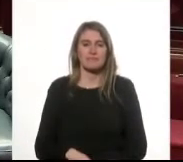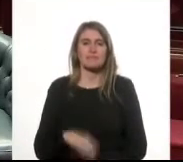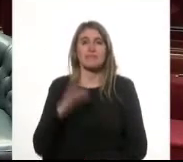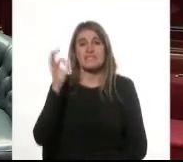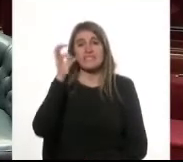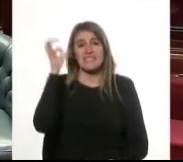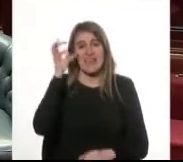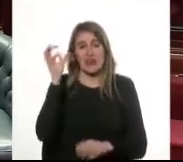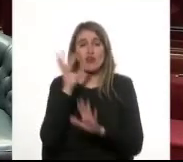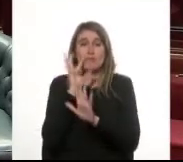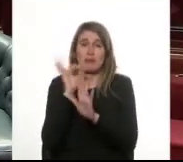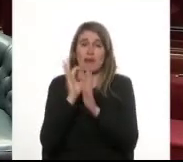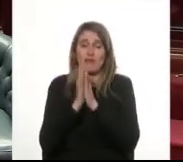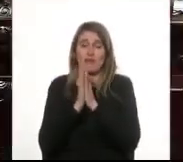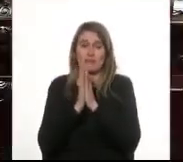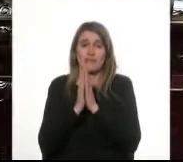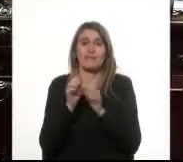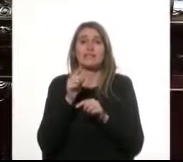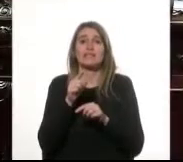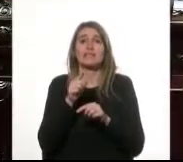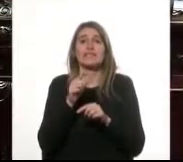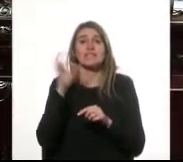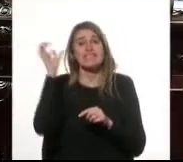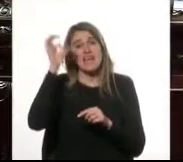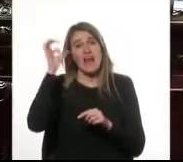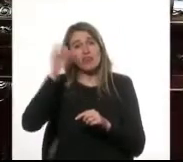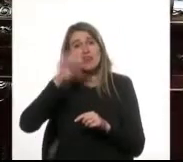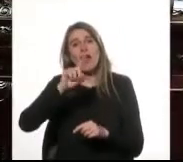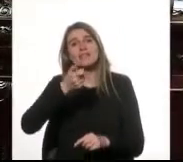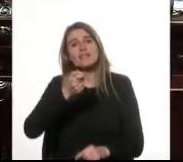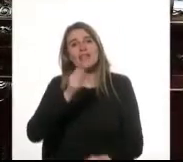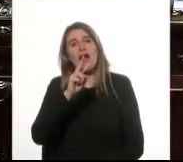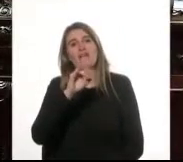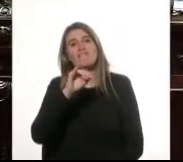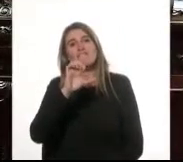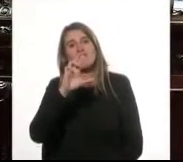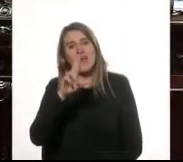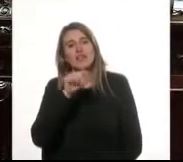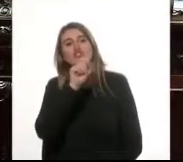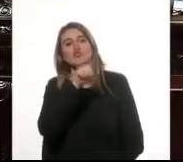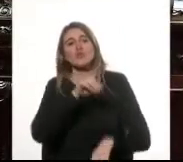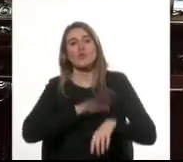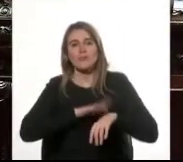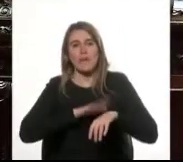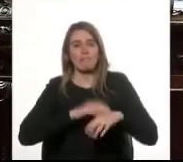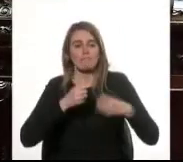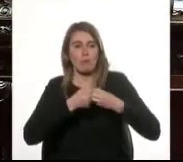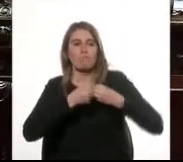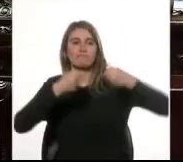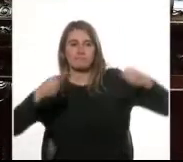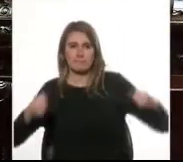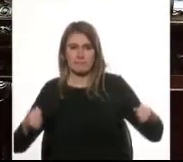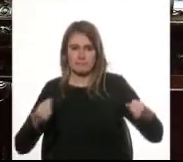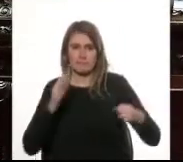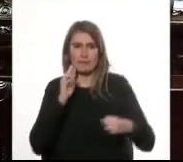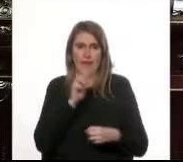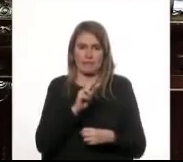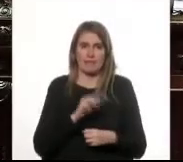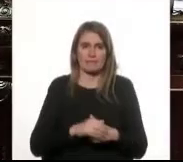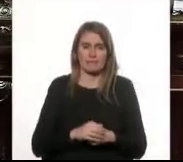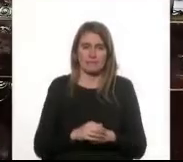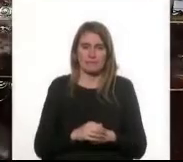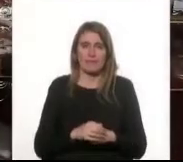Senador, perdóneme, la senadora Xavier está pidiendo que se prorrogue su tiempo de exposición. Se vota.